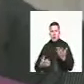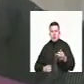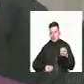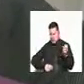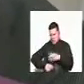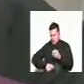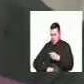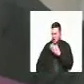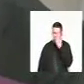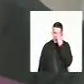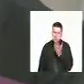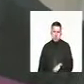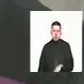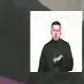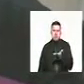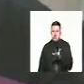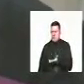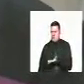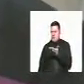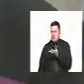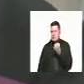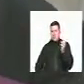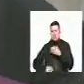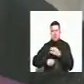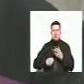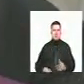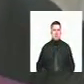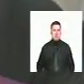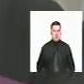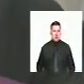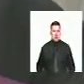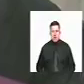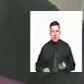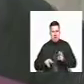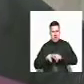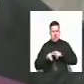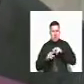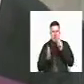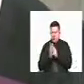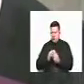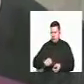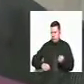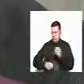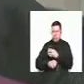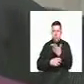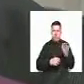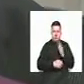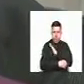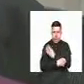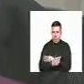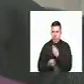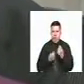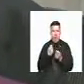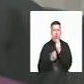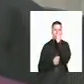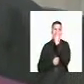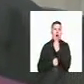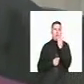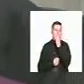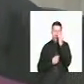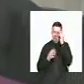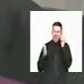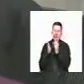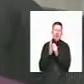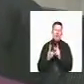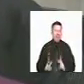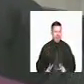canasta familiar supere todos los índices de inflación proyectados y que el poder adquisitivo no cumpla con la